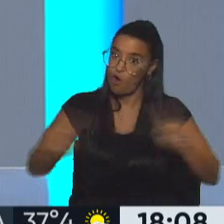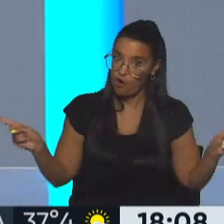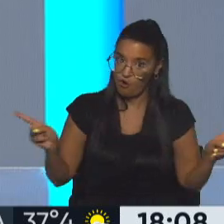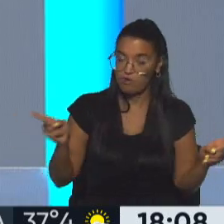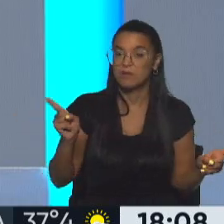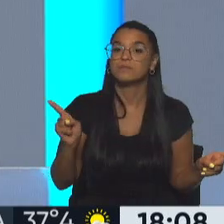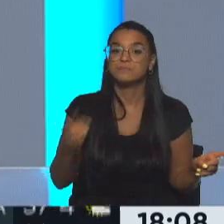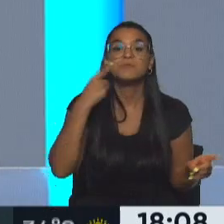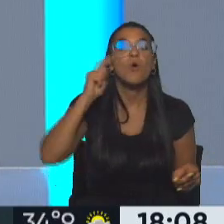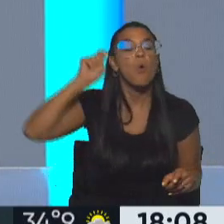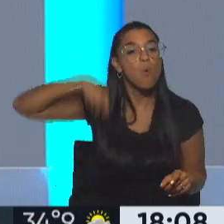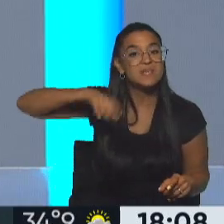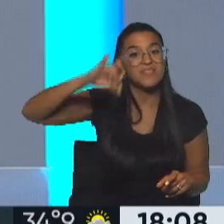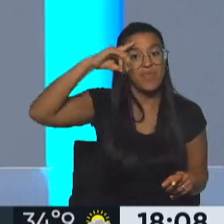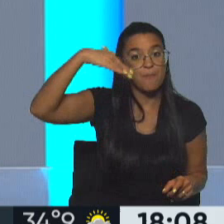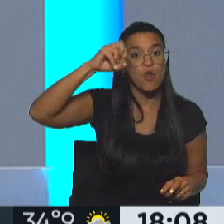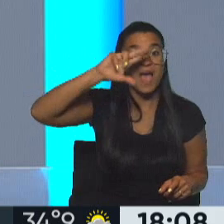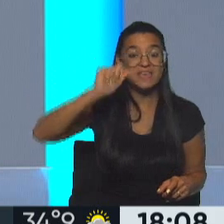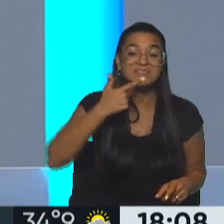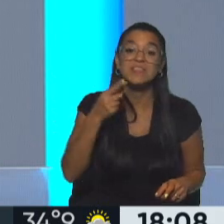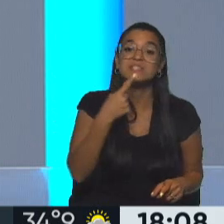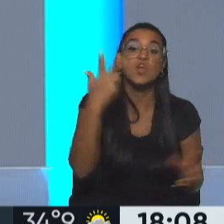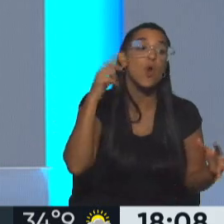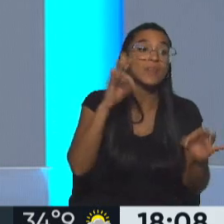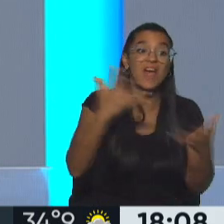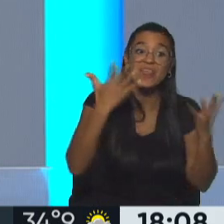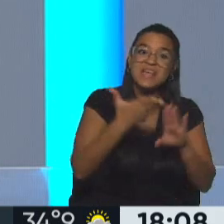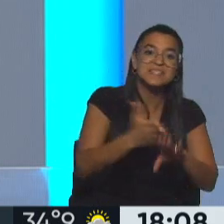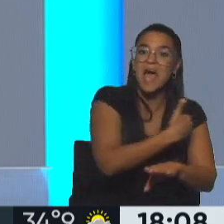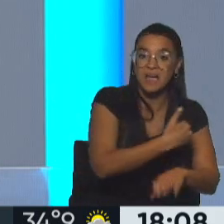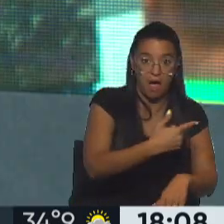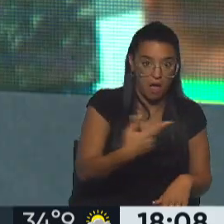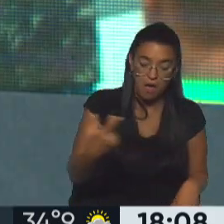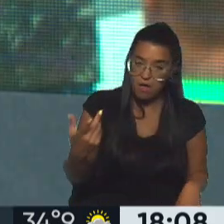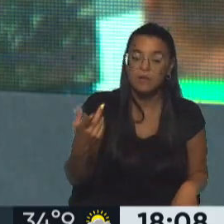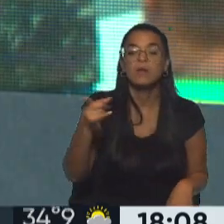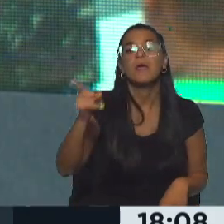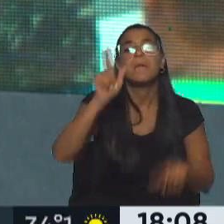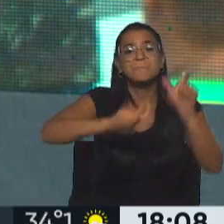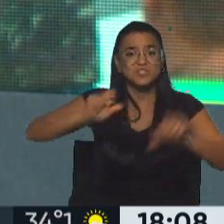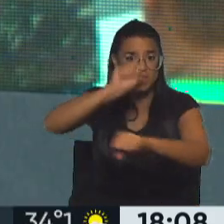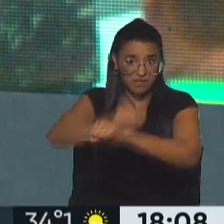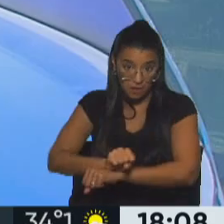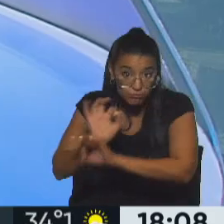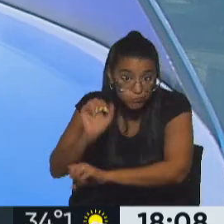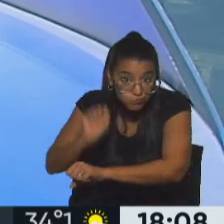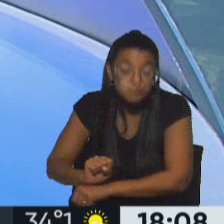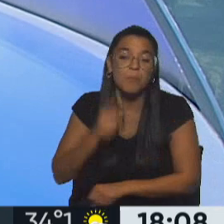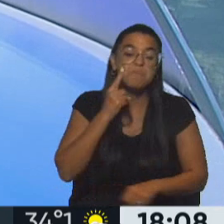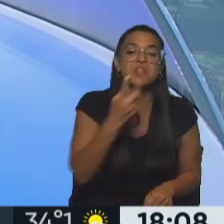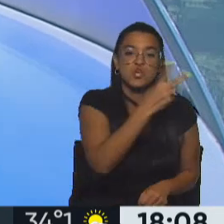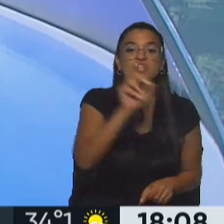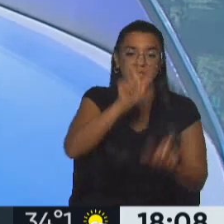todo eso es lo que plantea el juez de moraest para destituirlo Por 90 días Lo que yo los detenidos están detenidos Sí más de